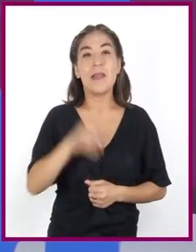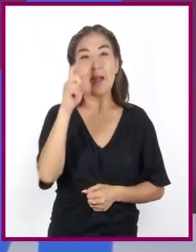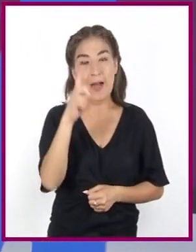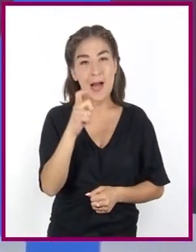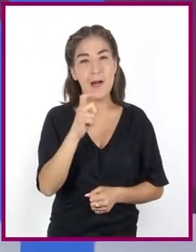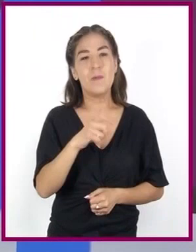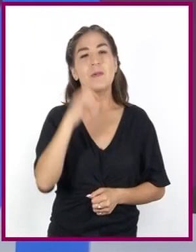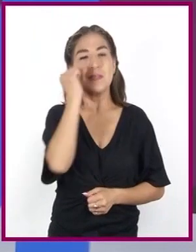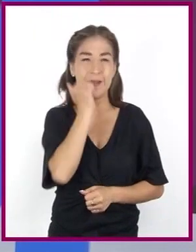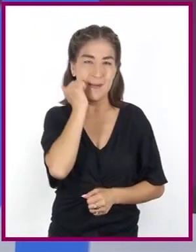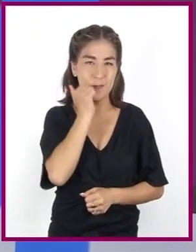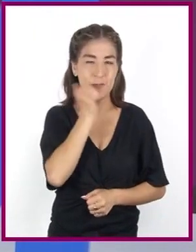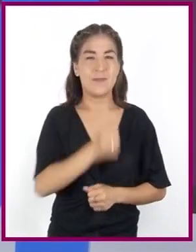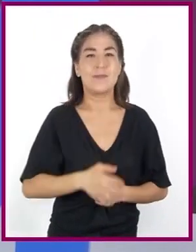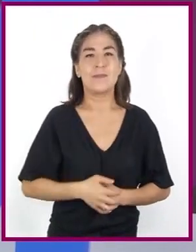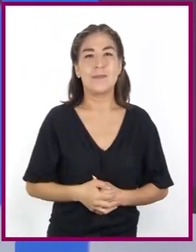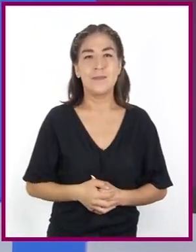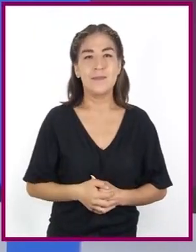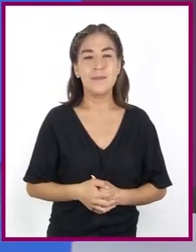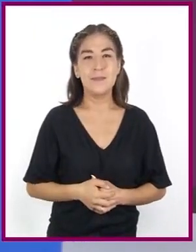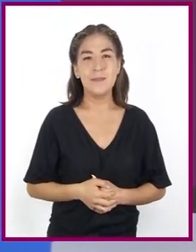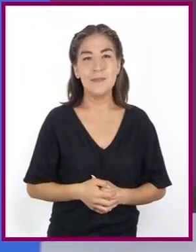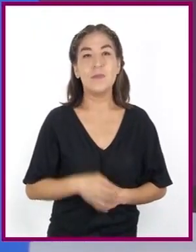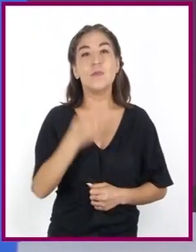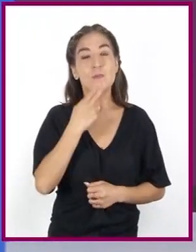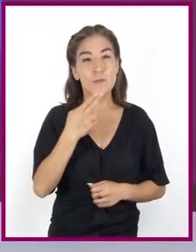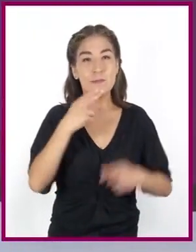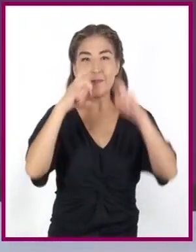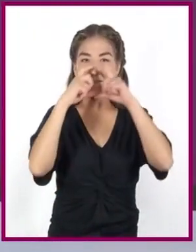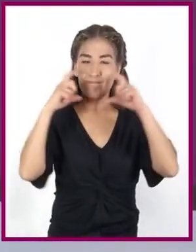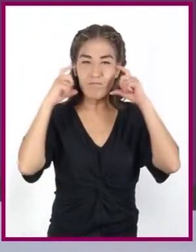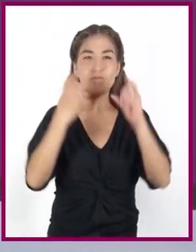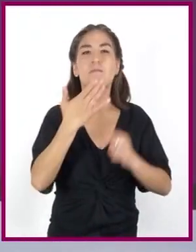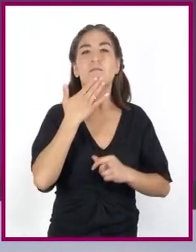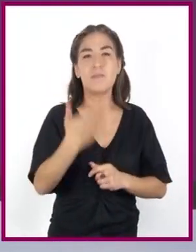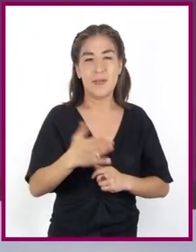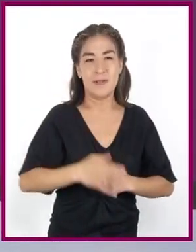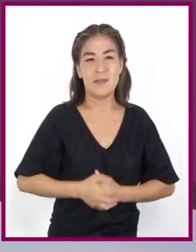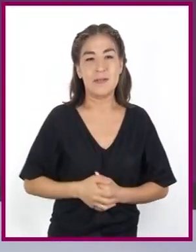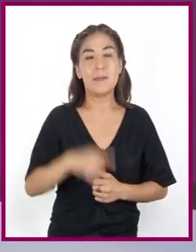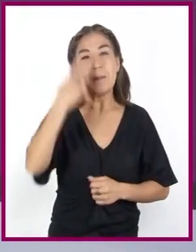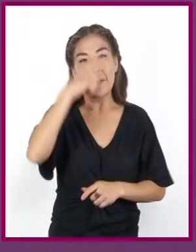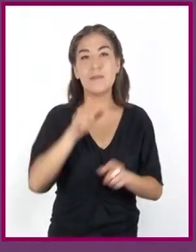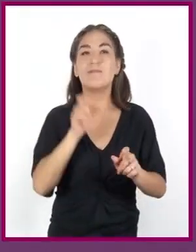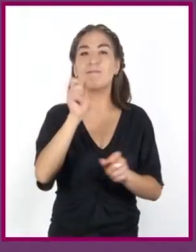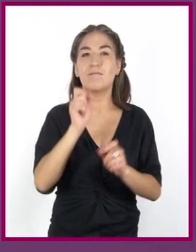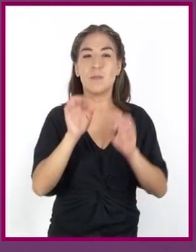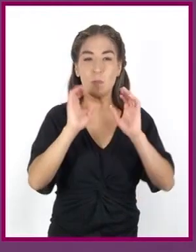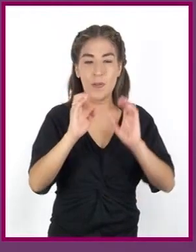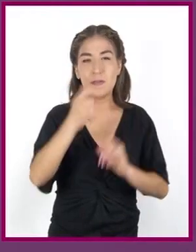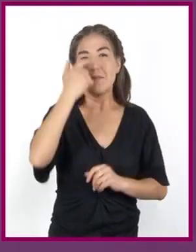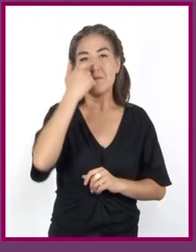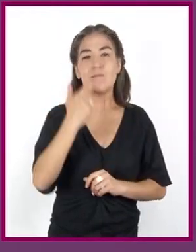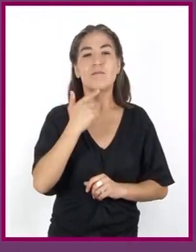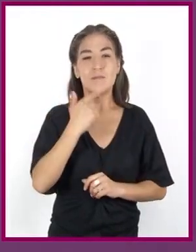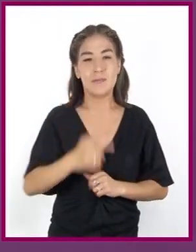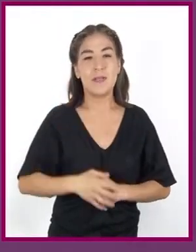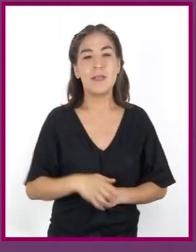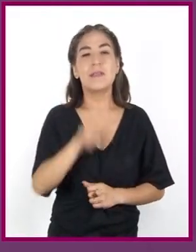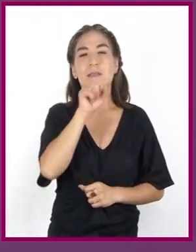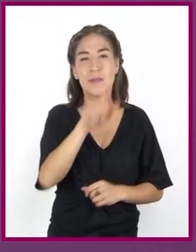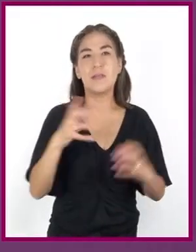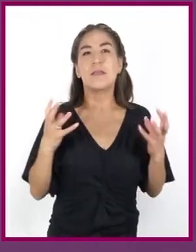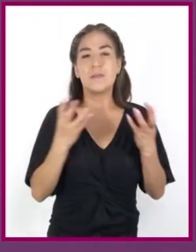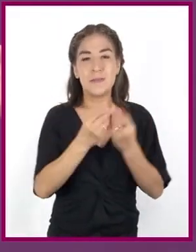agua y abundante jabón, usando el cubrebocas adecuadamente de forma que proteja nariz y boca, y aunque